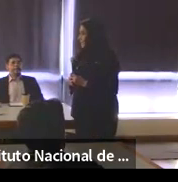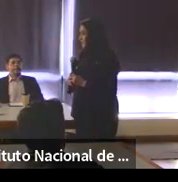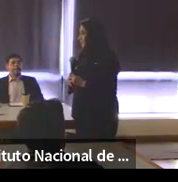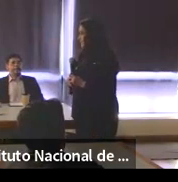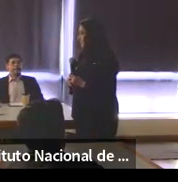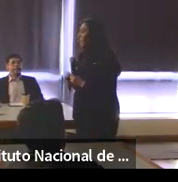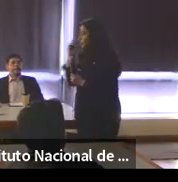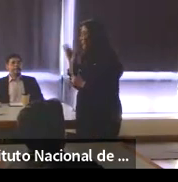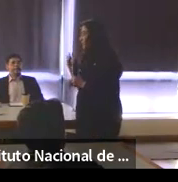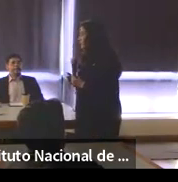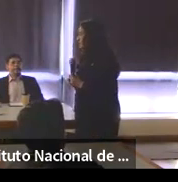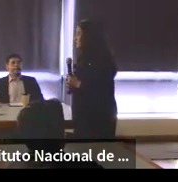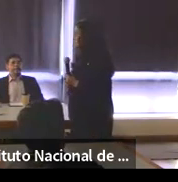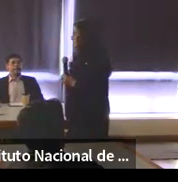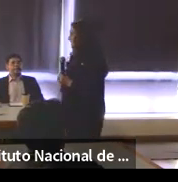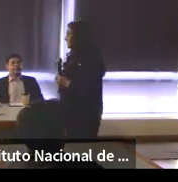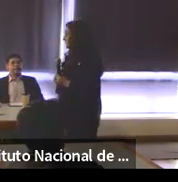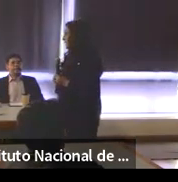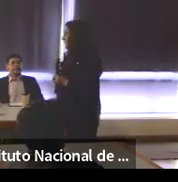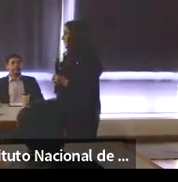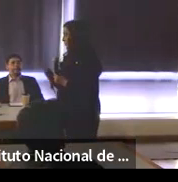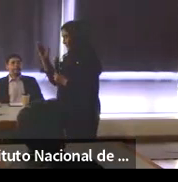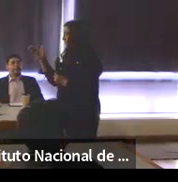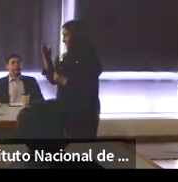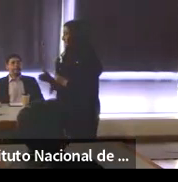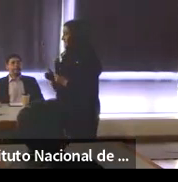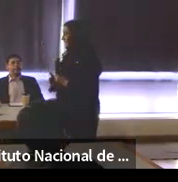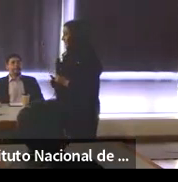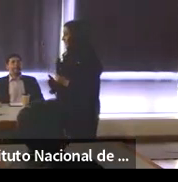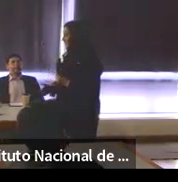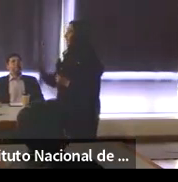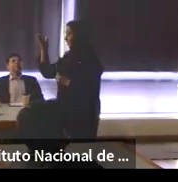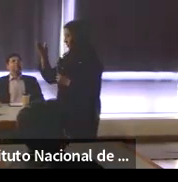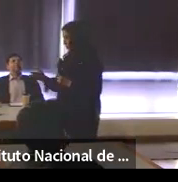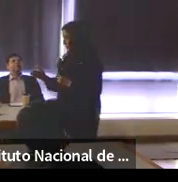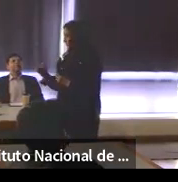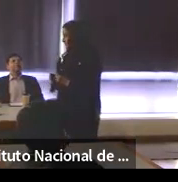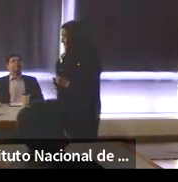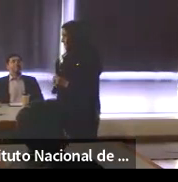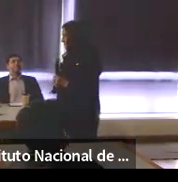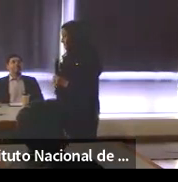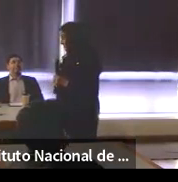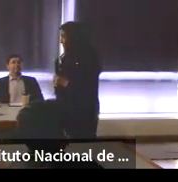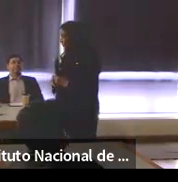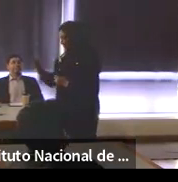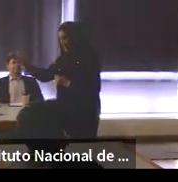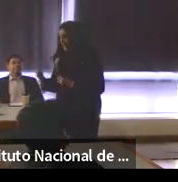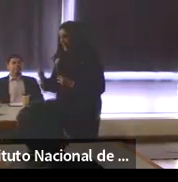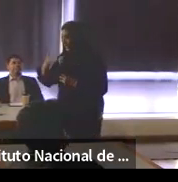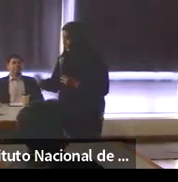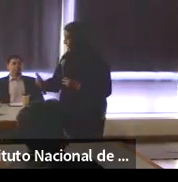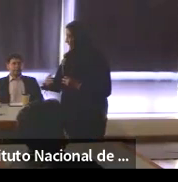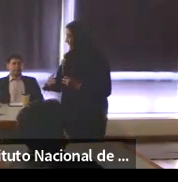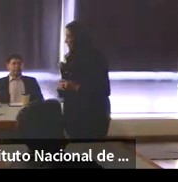ahí como tomador de decisiones le tienes que decir claramente no porque